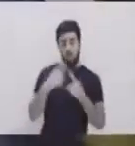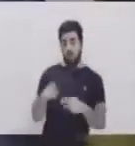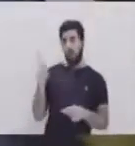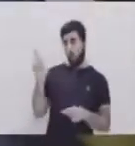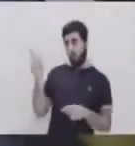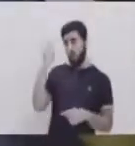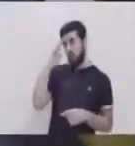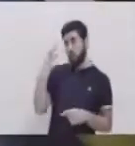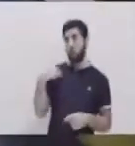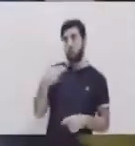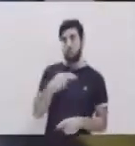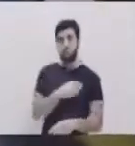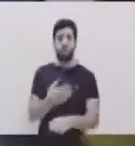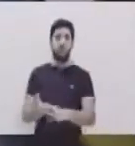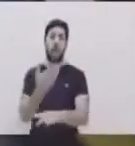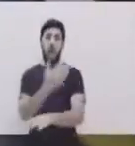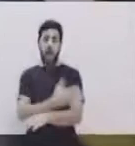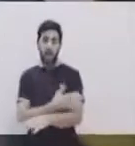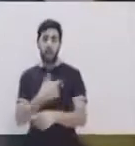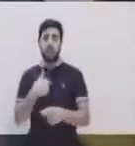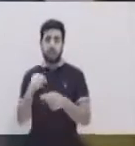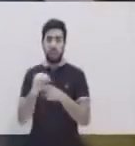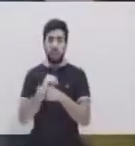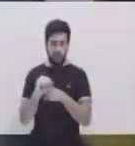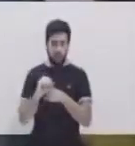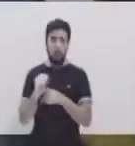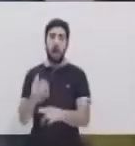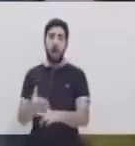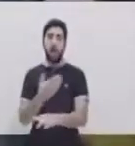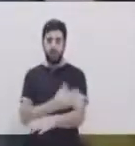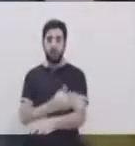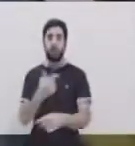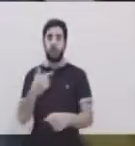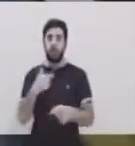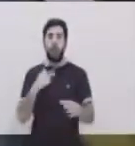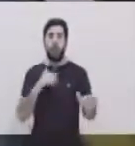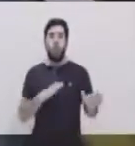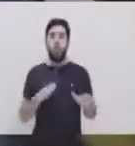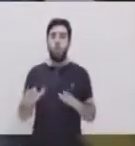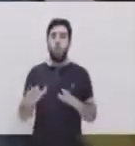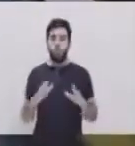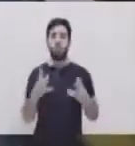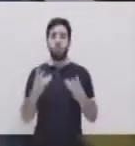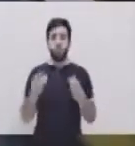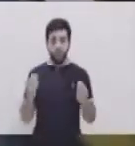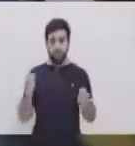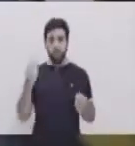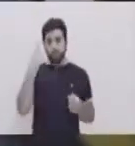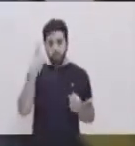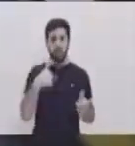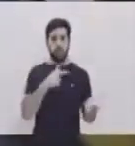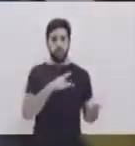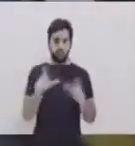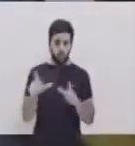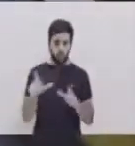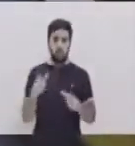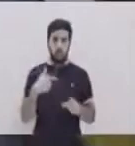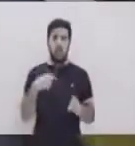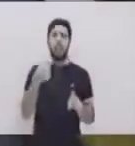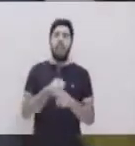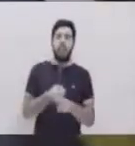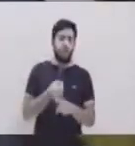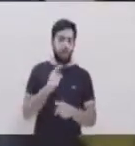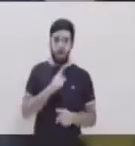nosotros antes de empezar a trabajar el cuerpo y la voz, tenemos que hacer un pequeño precalentamiento para no lastimarnos, ¿verdad? Claro. Entonces vamos